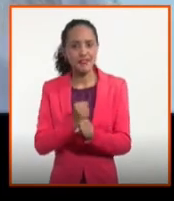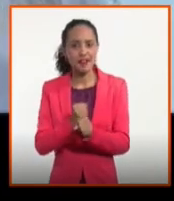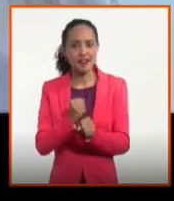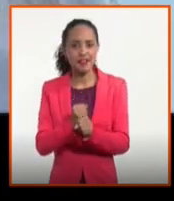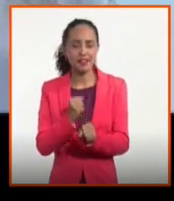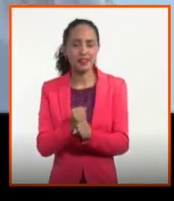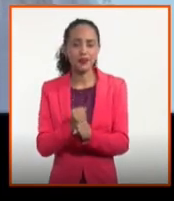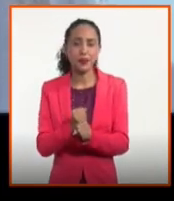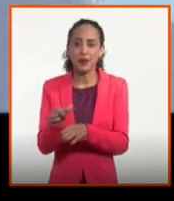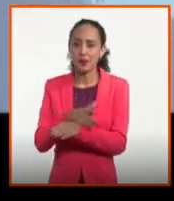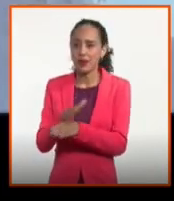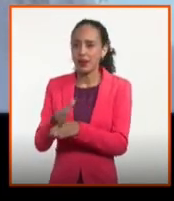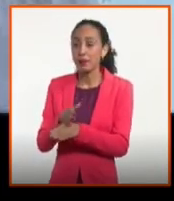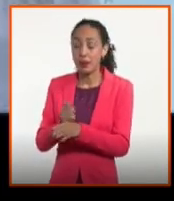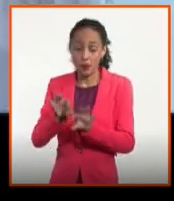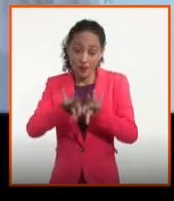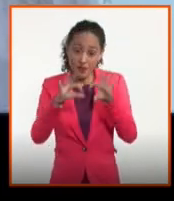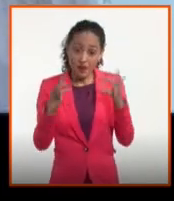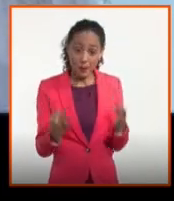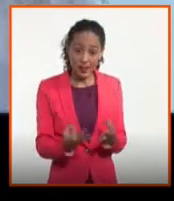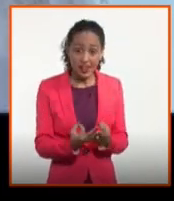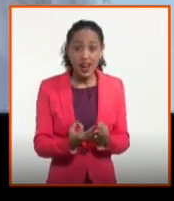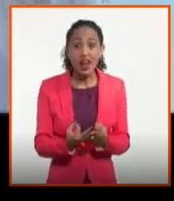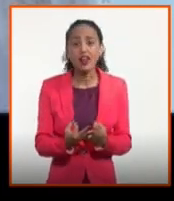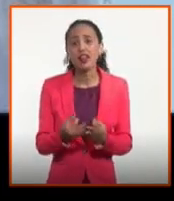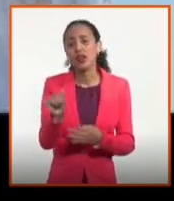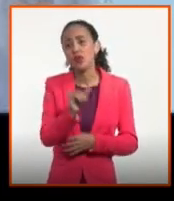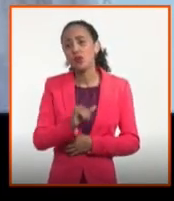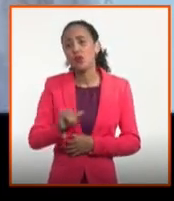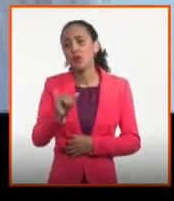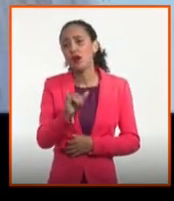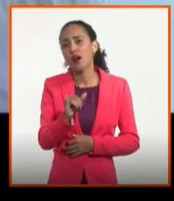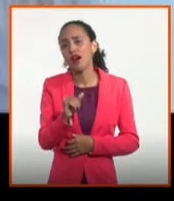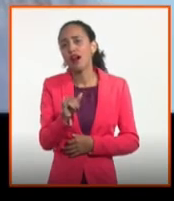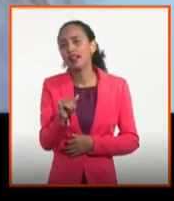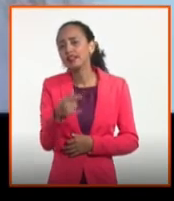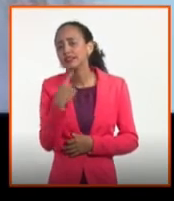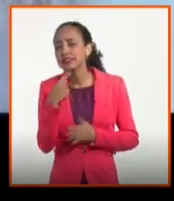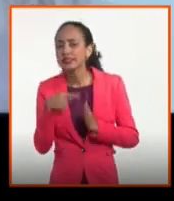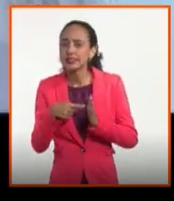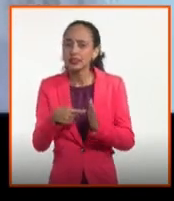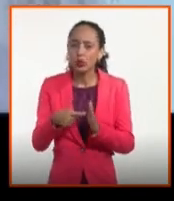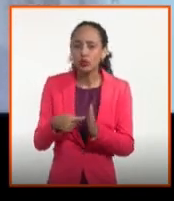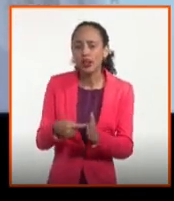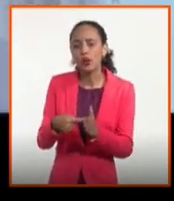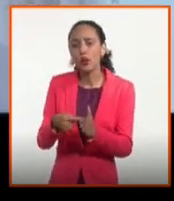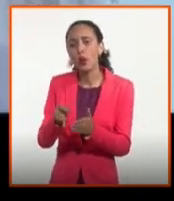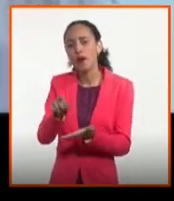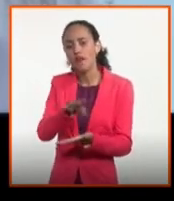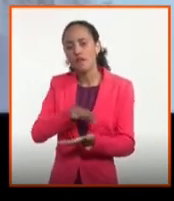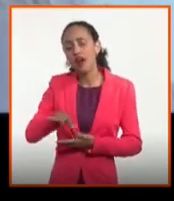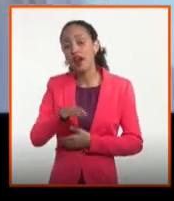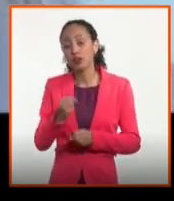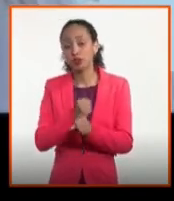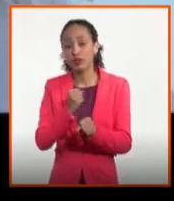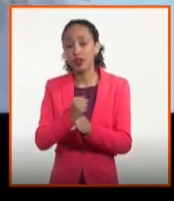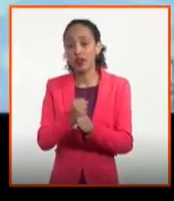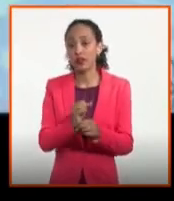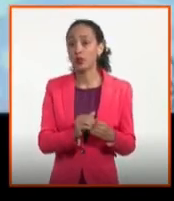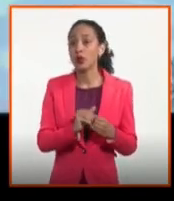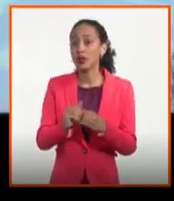dinámica desde lo familiar hasta este y más bien el consejo desde el barrio se está trabajando con los líderes también nos están